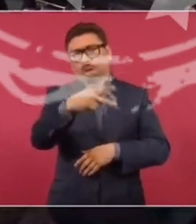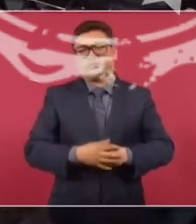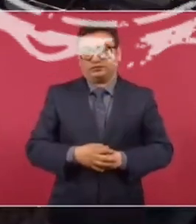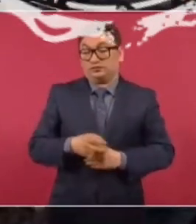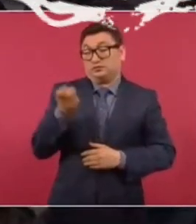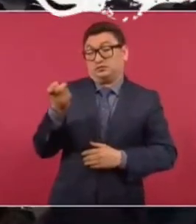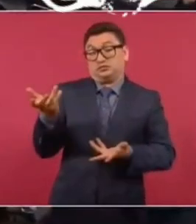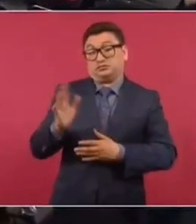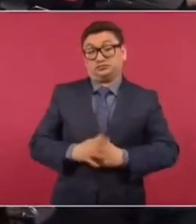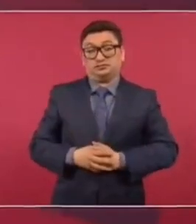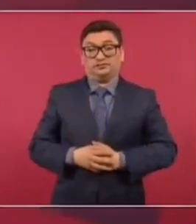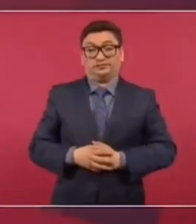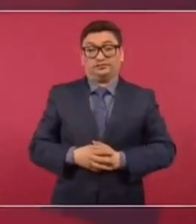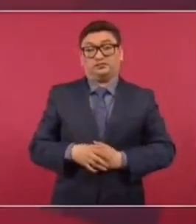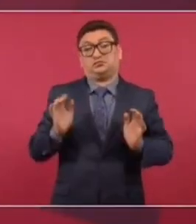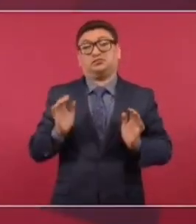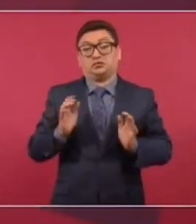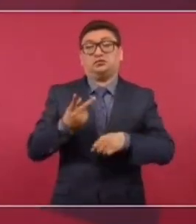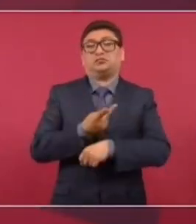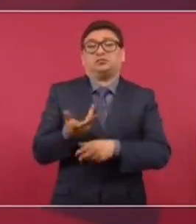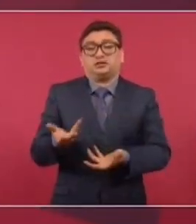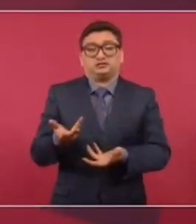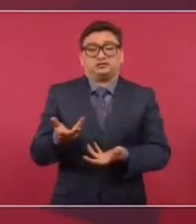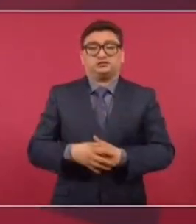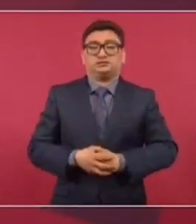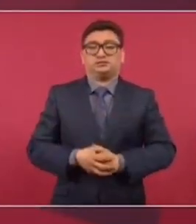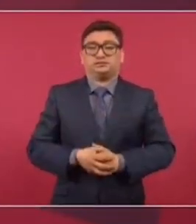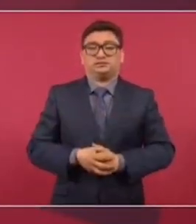Pues en eso están. Lo que pasa es que no